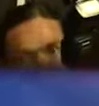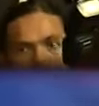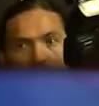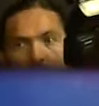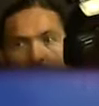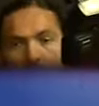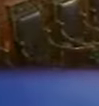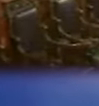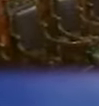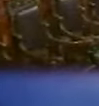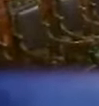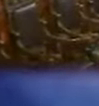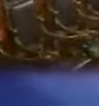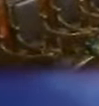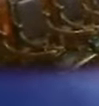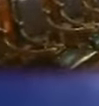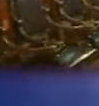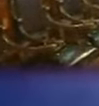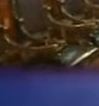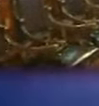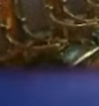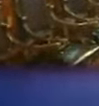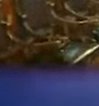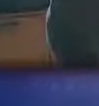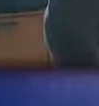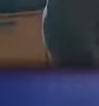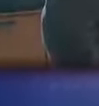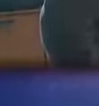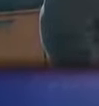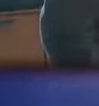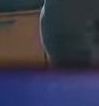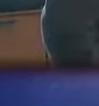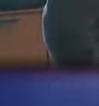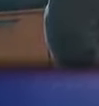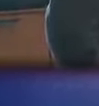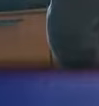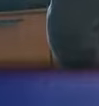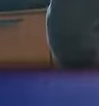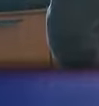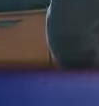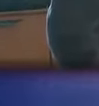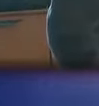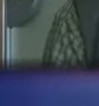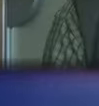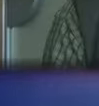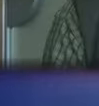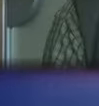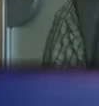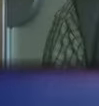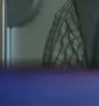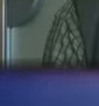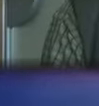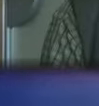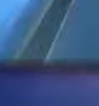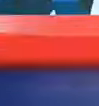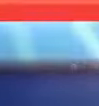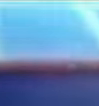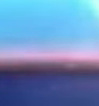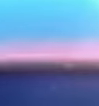Diferentes reacciones tras la reunión que tuvo el presidente Lenín Moreno con representantes de medios de comunicación.